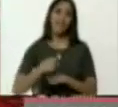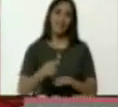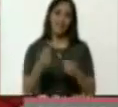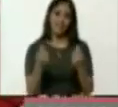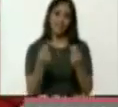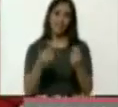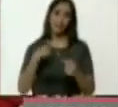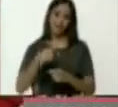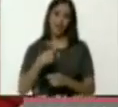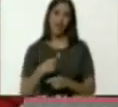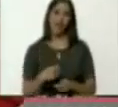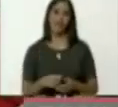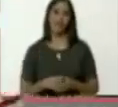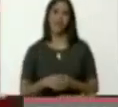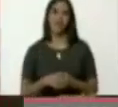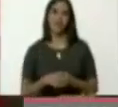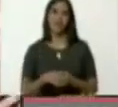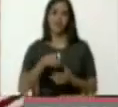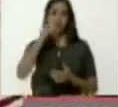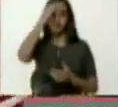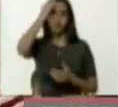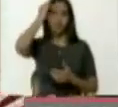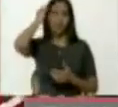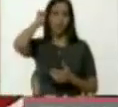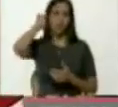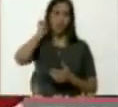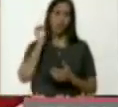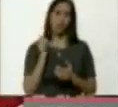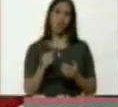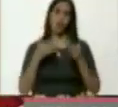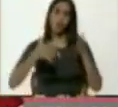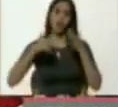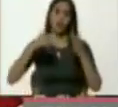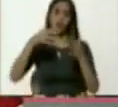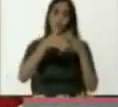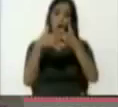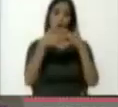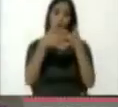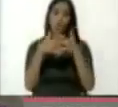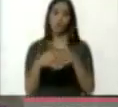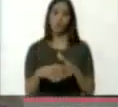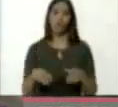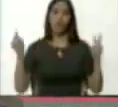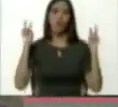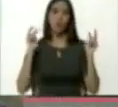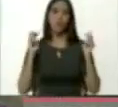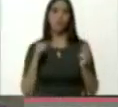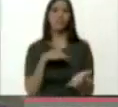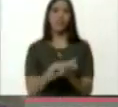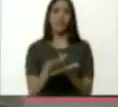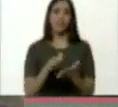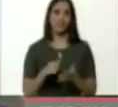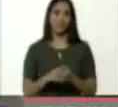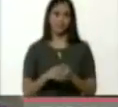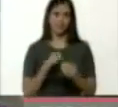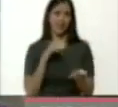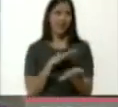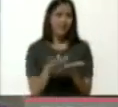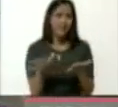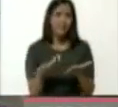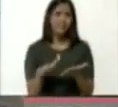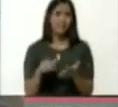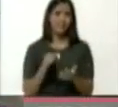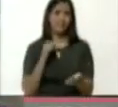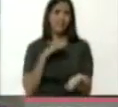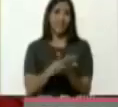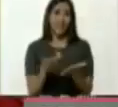para pagar. Es así. Y porque es una orientación de los Estados Unidos. No, supuestamente el IQ es gratis. Gratis.